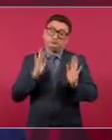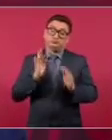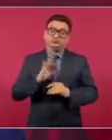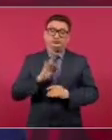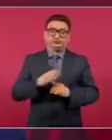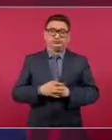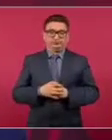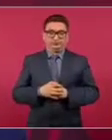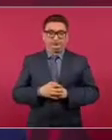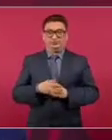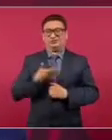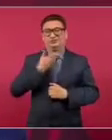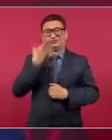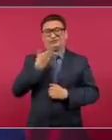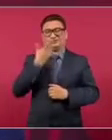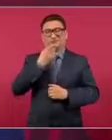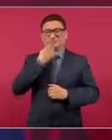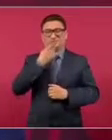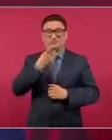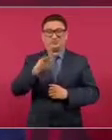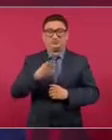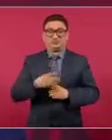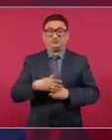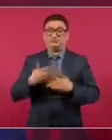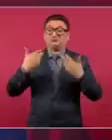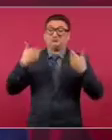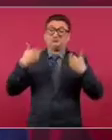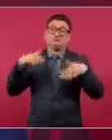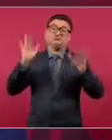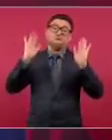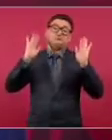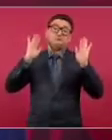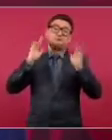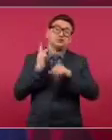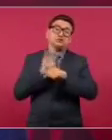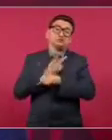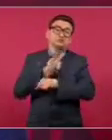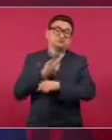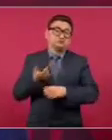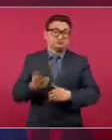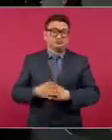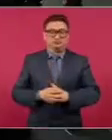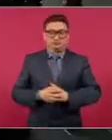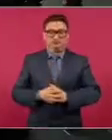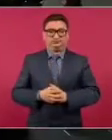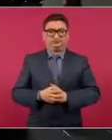Como diría el clásico, haiga sido como haiga sido.